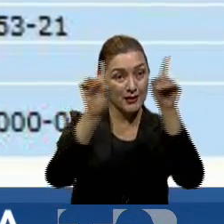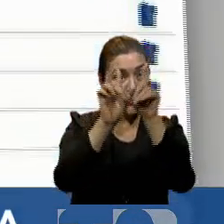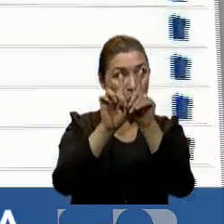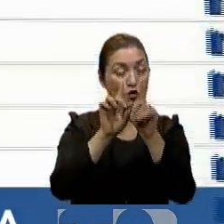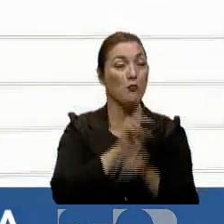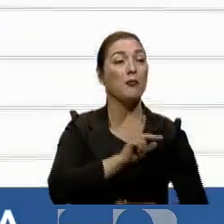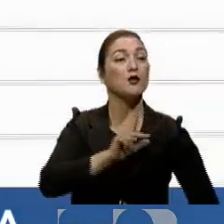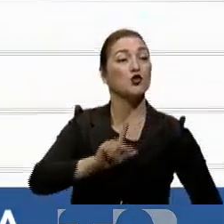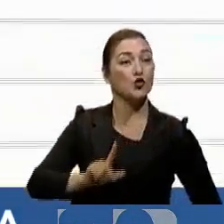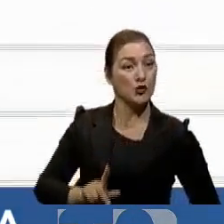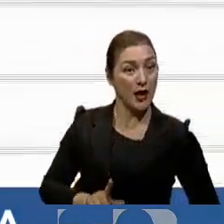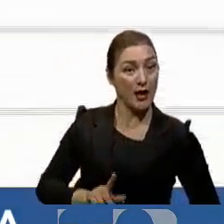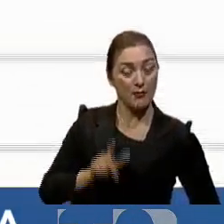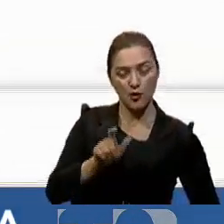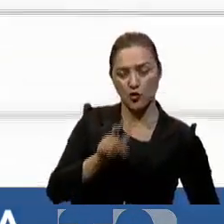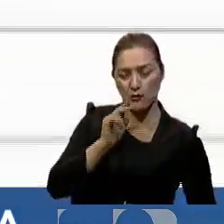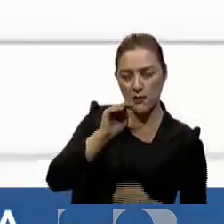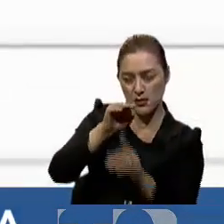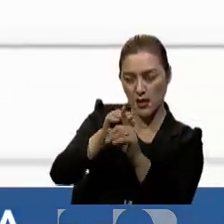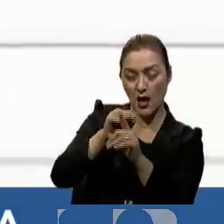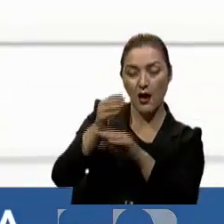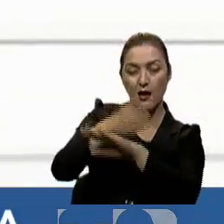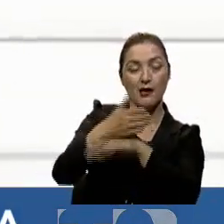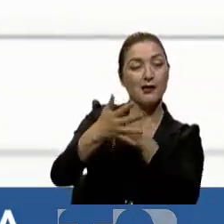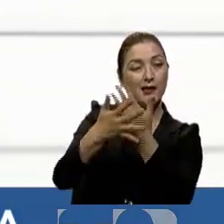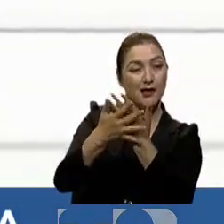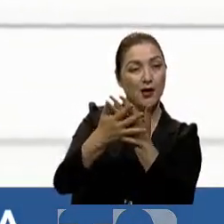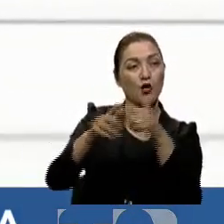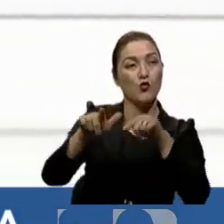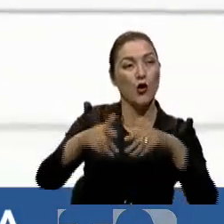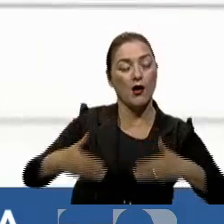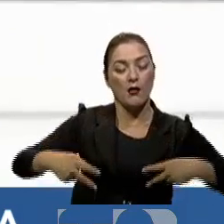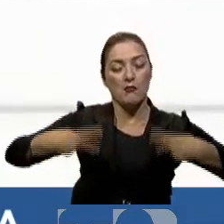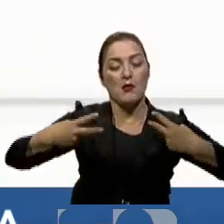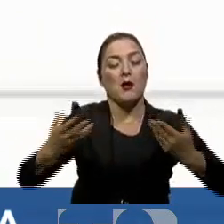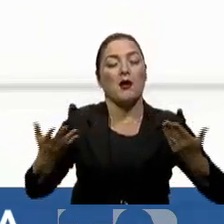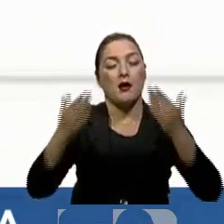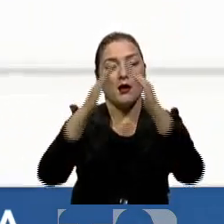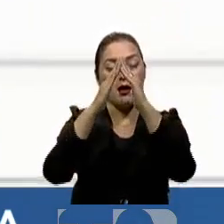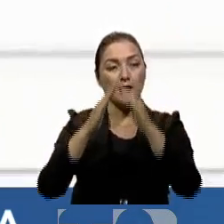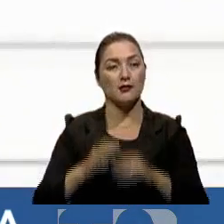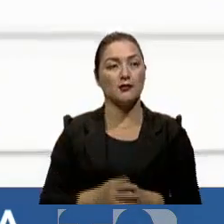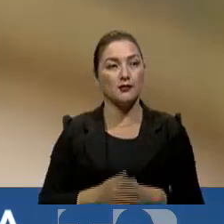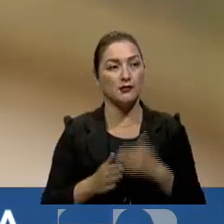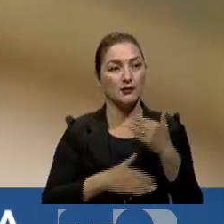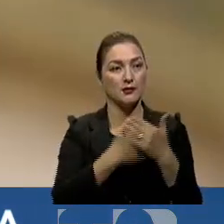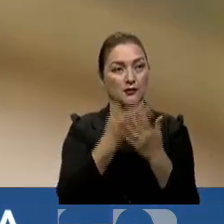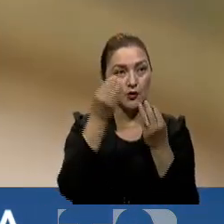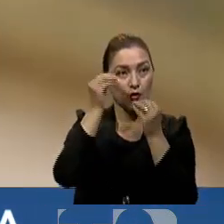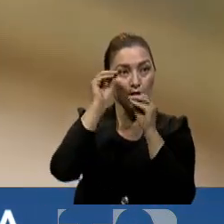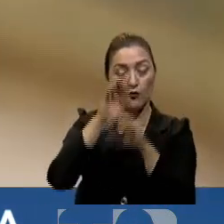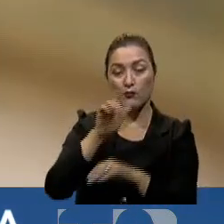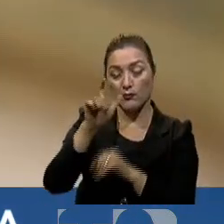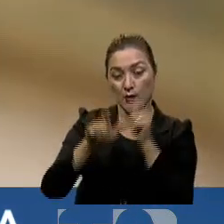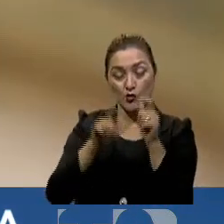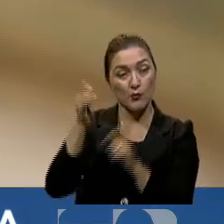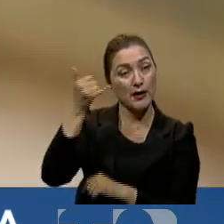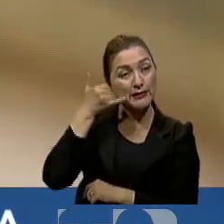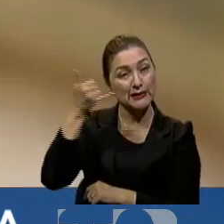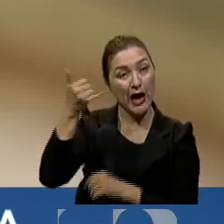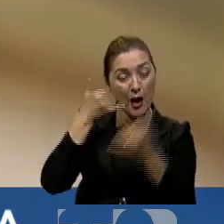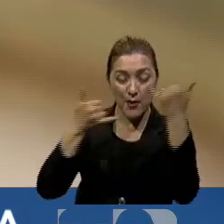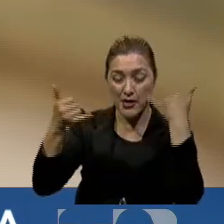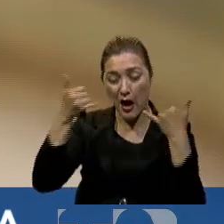personales, antecedentes penales y su lugar de residencia. Yo le pasé toda la información de las personas que me estaban llamando